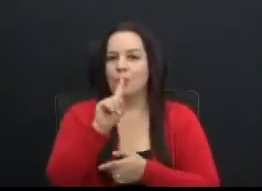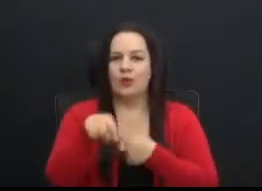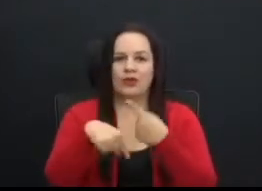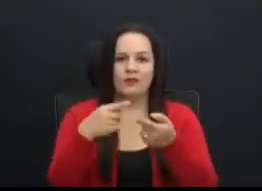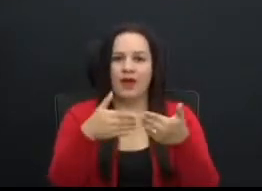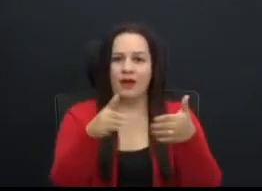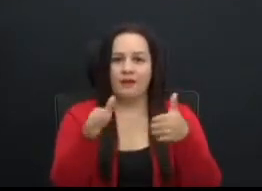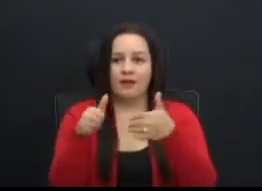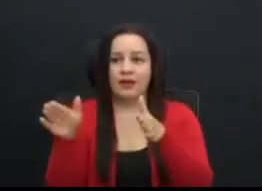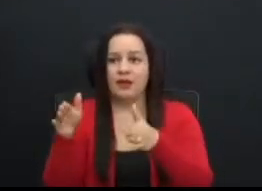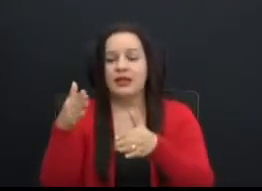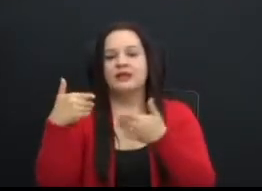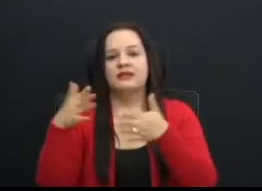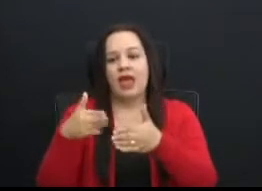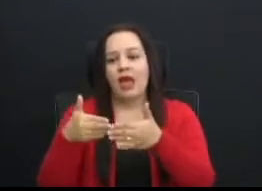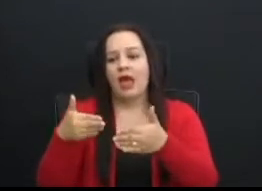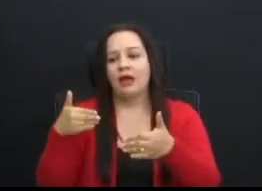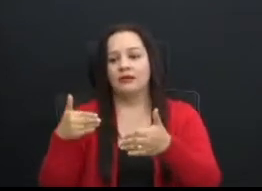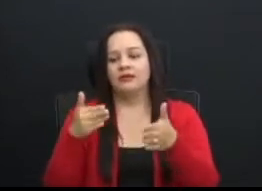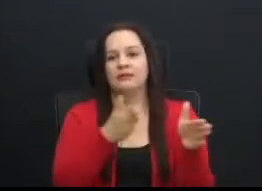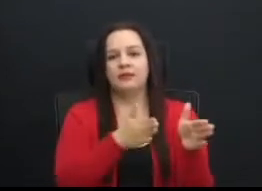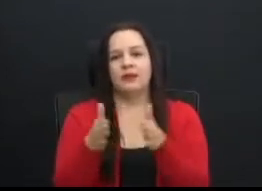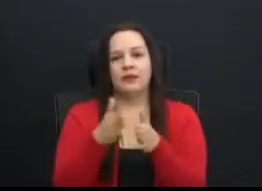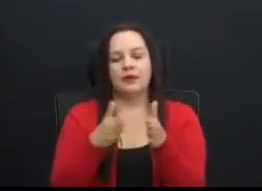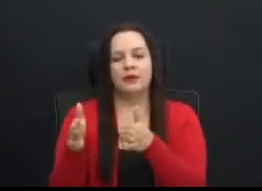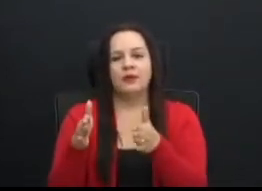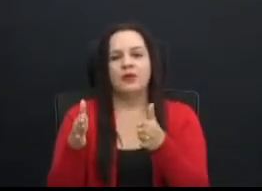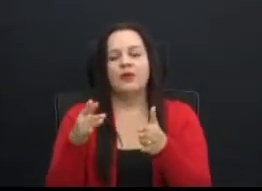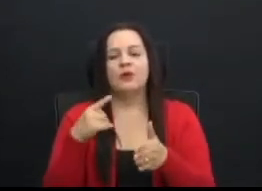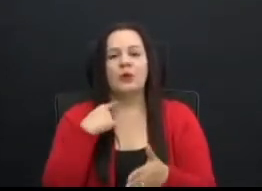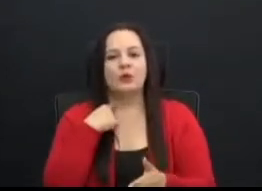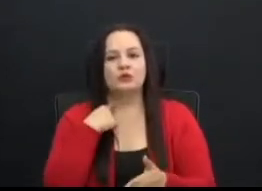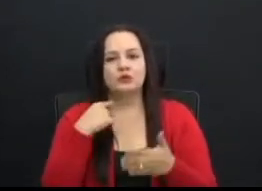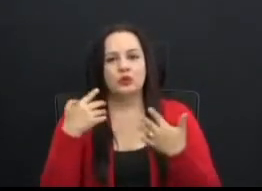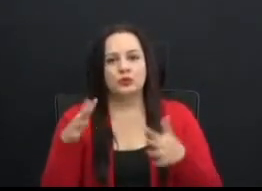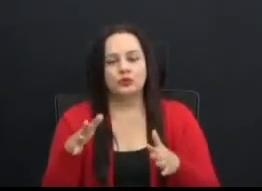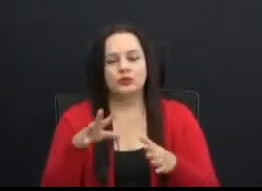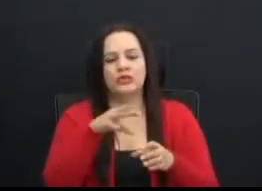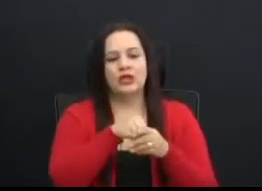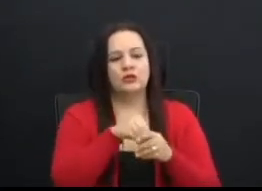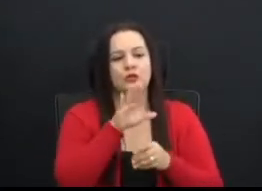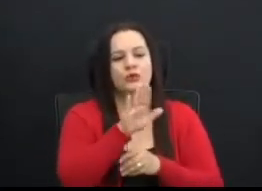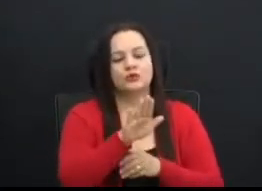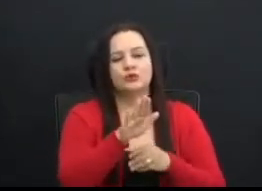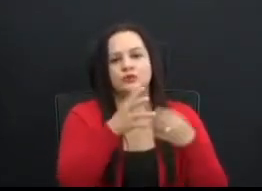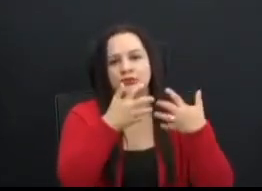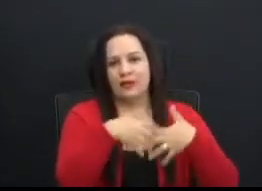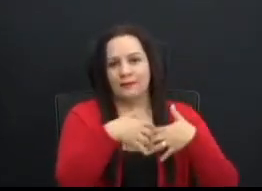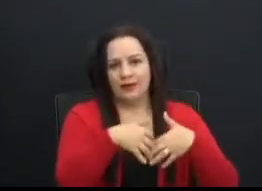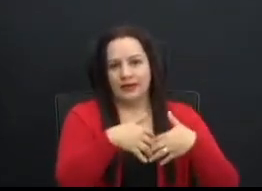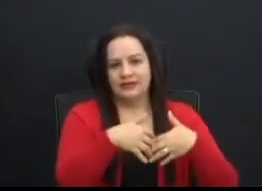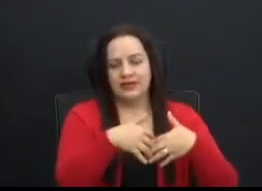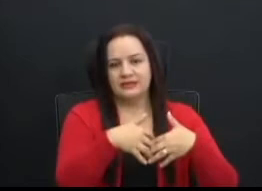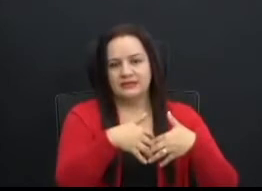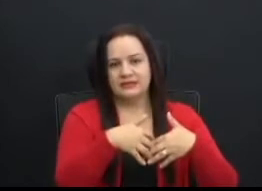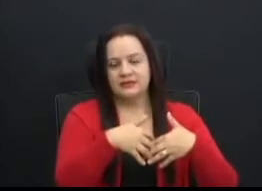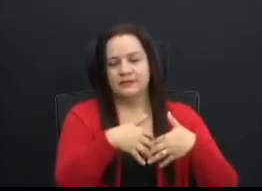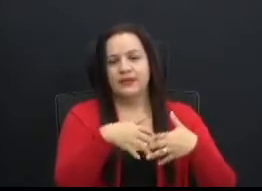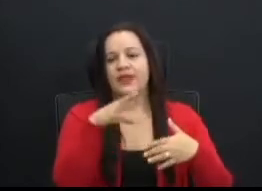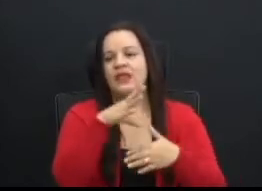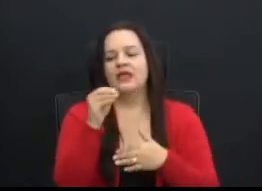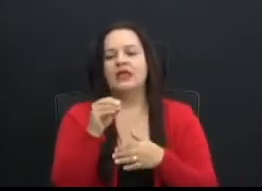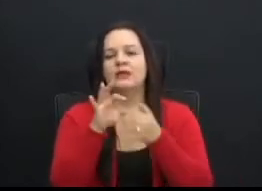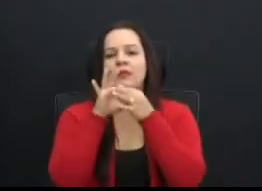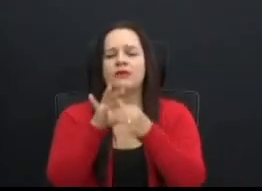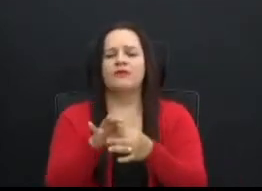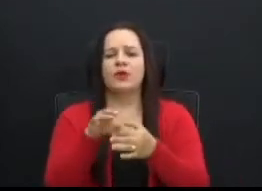realizado preparativos costosos en sus ya maltrechas empresas. A ello me refiero con la